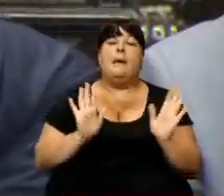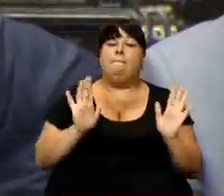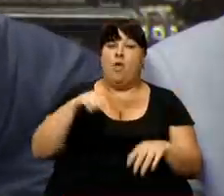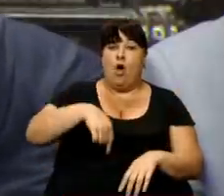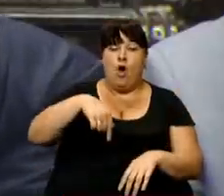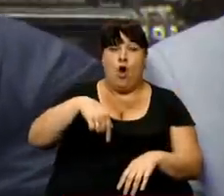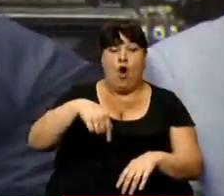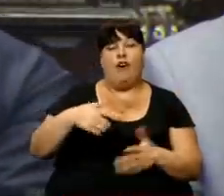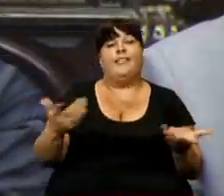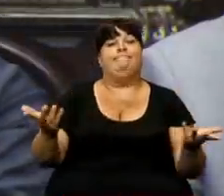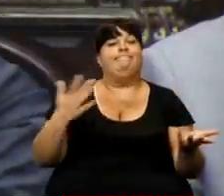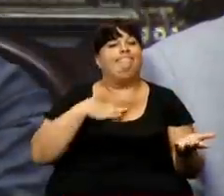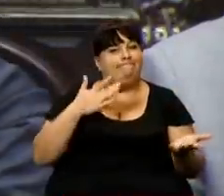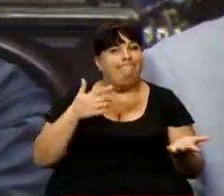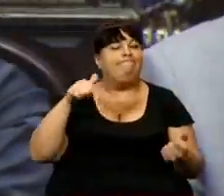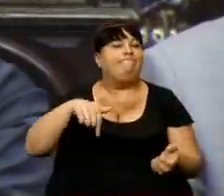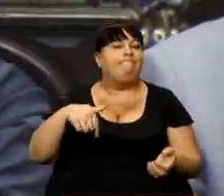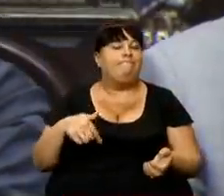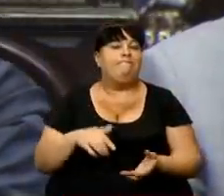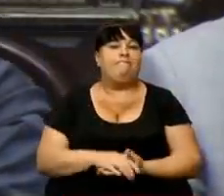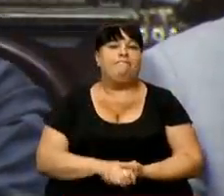hoy, desgraciadamente, estamos